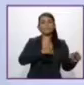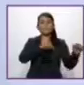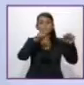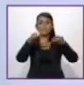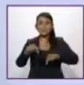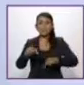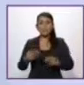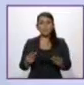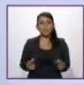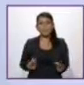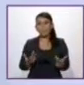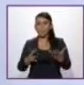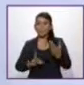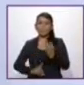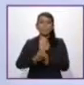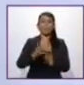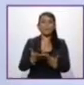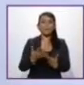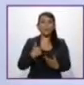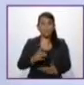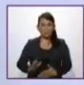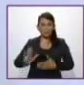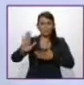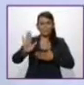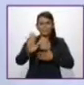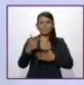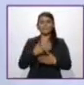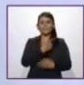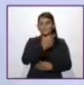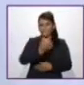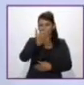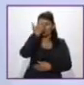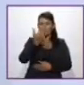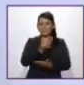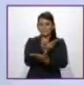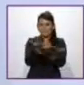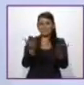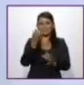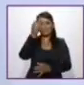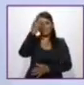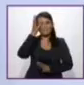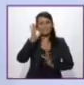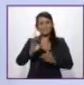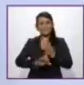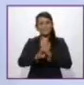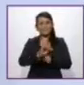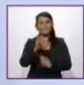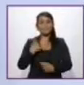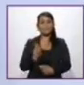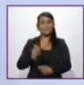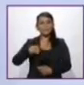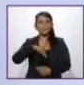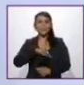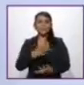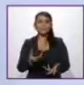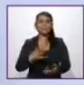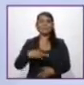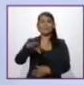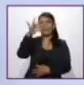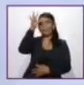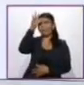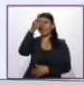resolver. No prometo, resuelvo. Ya los problemas los conocemos, hay que dejarnos de tonterías y pensar que es que, y dejarnos de